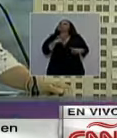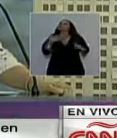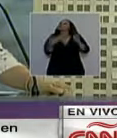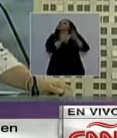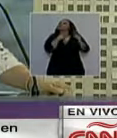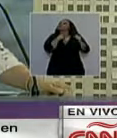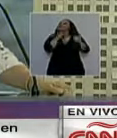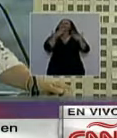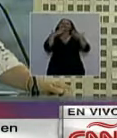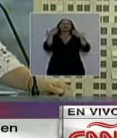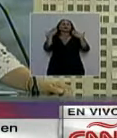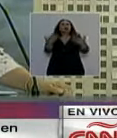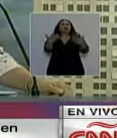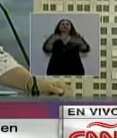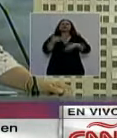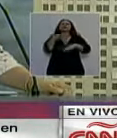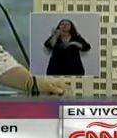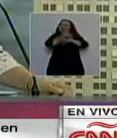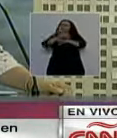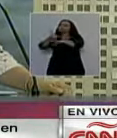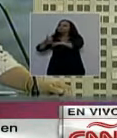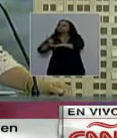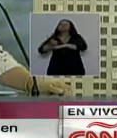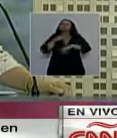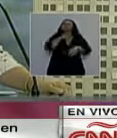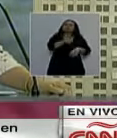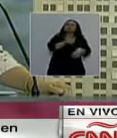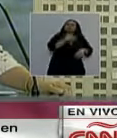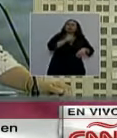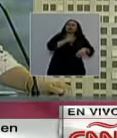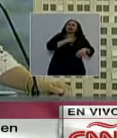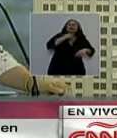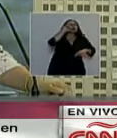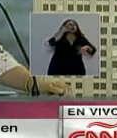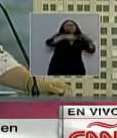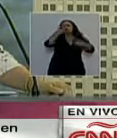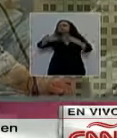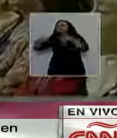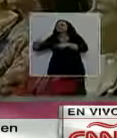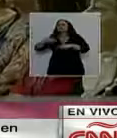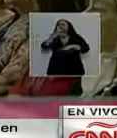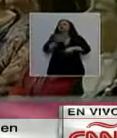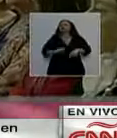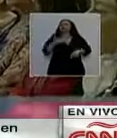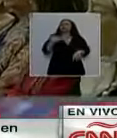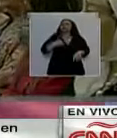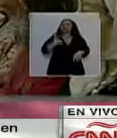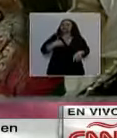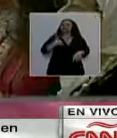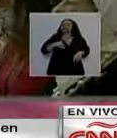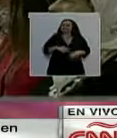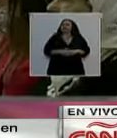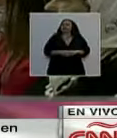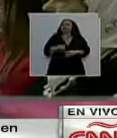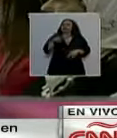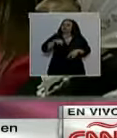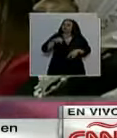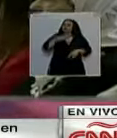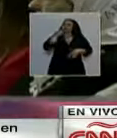su estilo particular sobre esta reaparición y dijo que el verbo reaparecer no le gustaba para nada. Escuchemos por